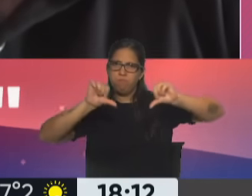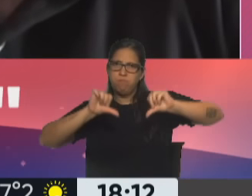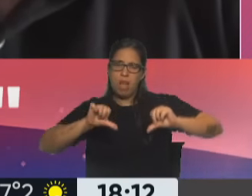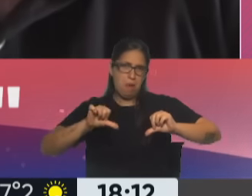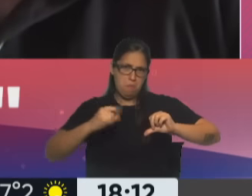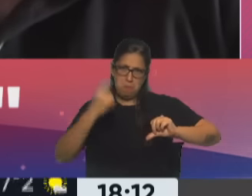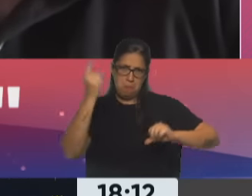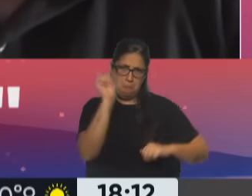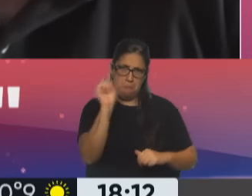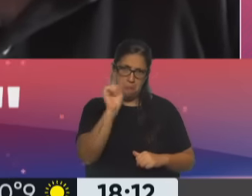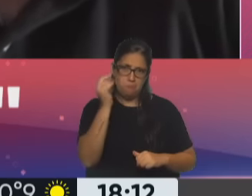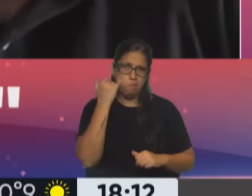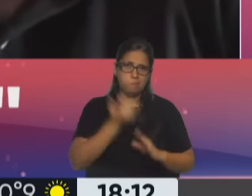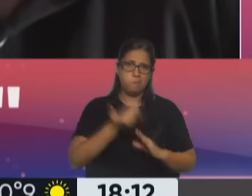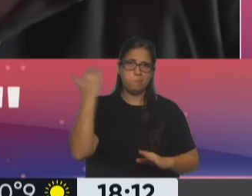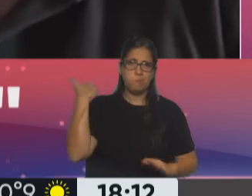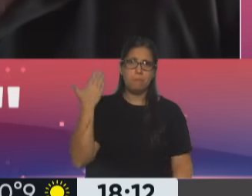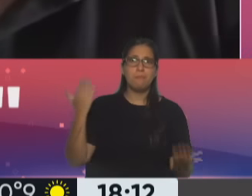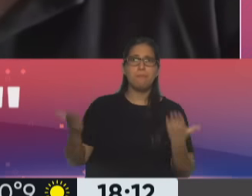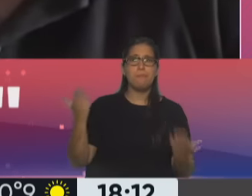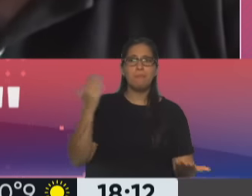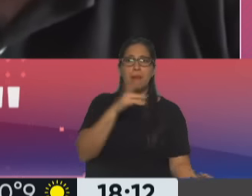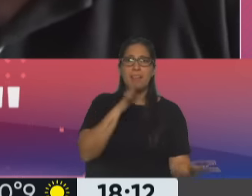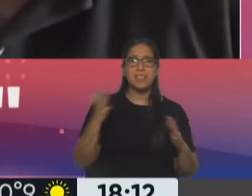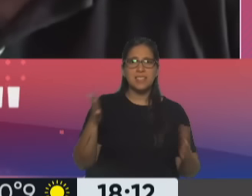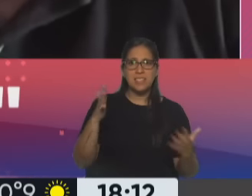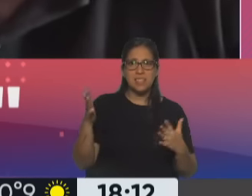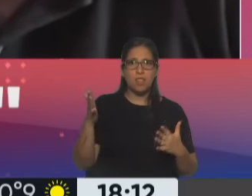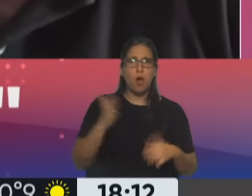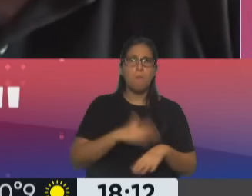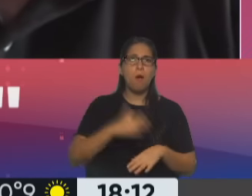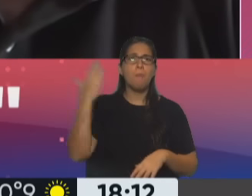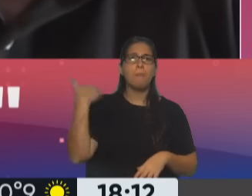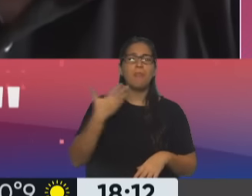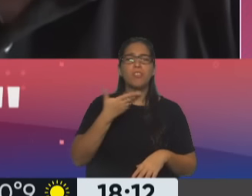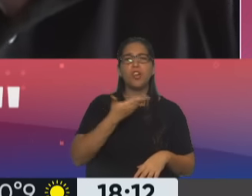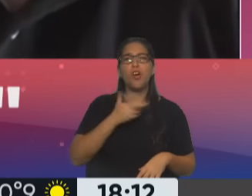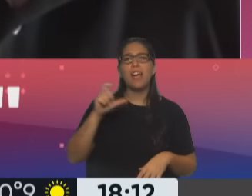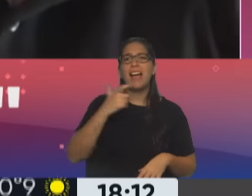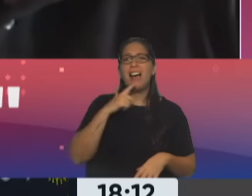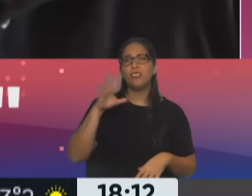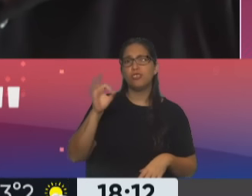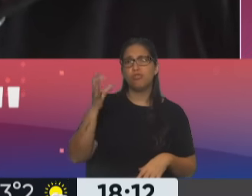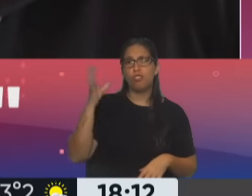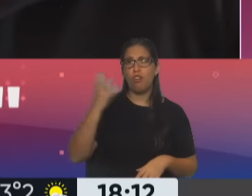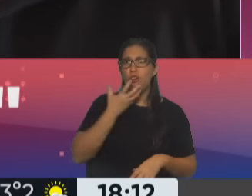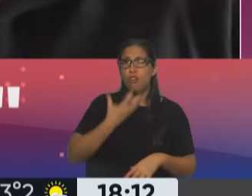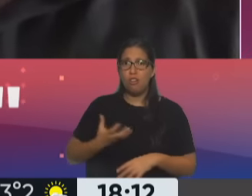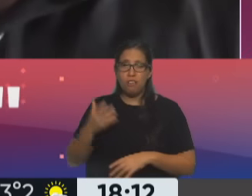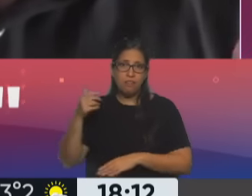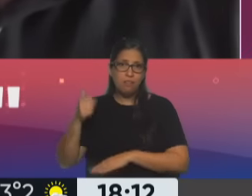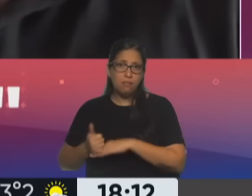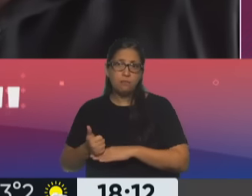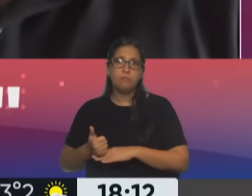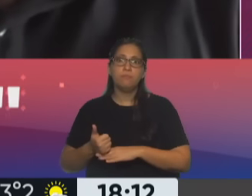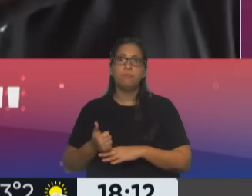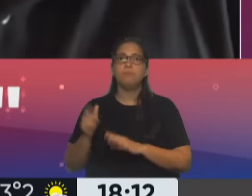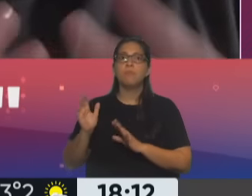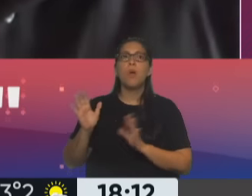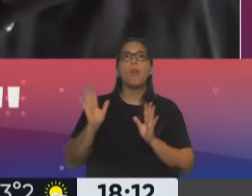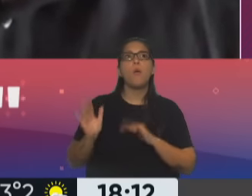que es bastante parecido a lo que pasó en el periodo especial propuesto por Fidel Castro después de la caída de la Unión Soviética. Si bien lo que hacía la Unión Soviética no es lo que